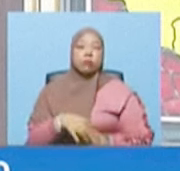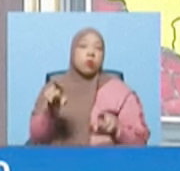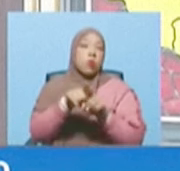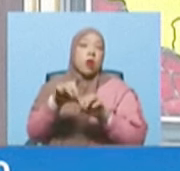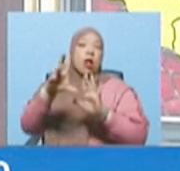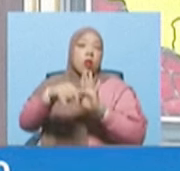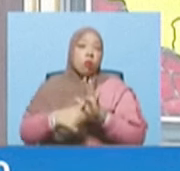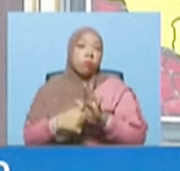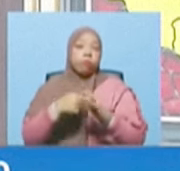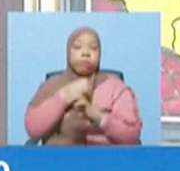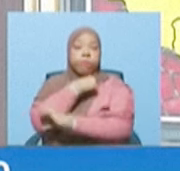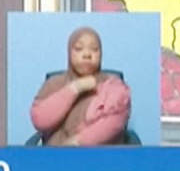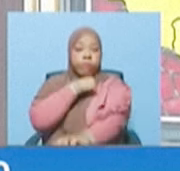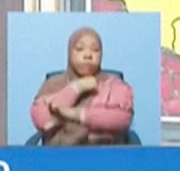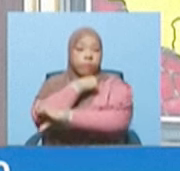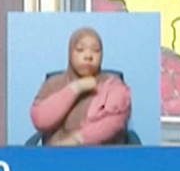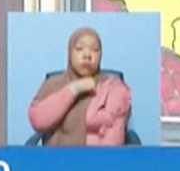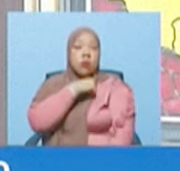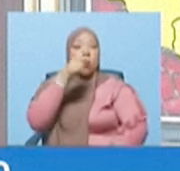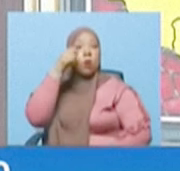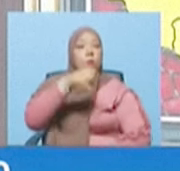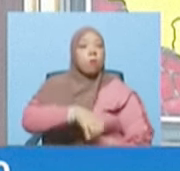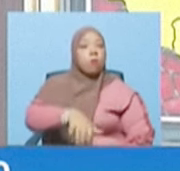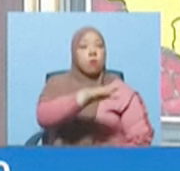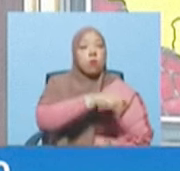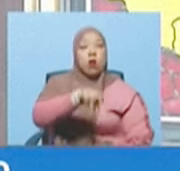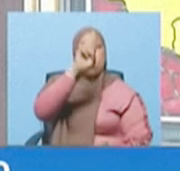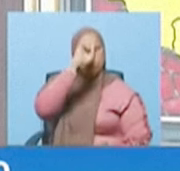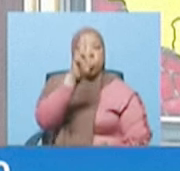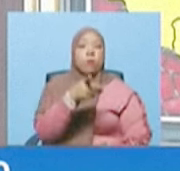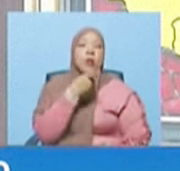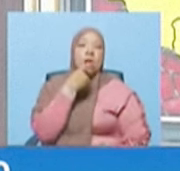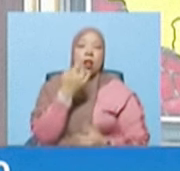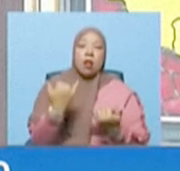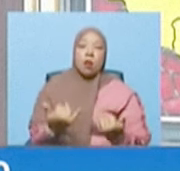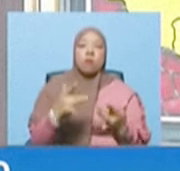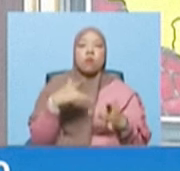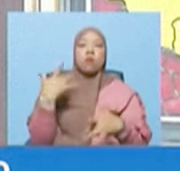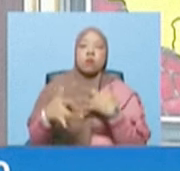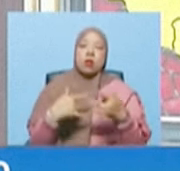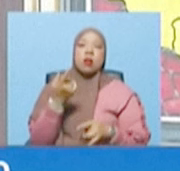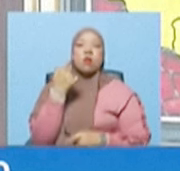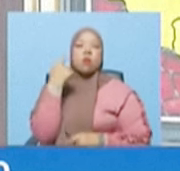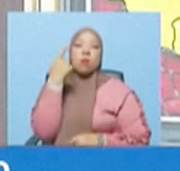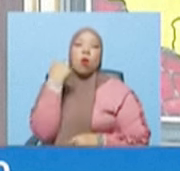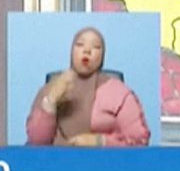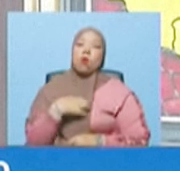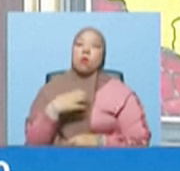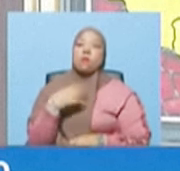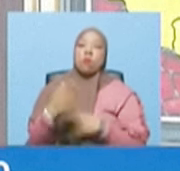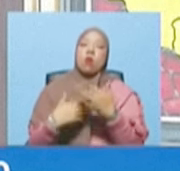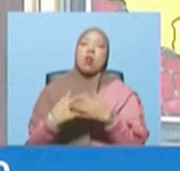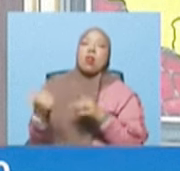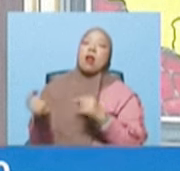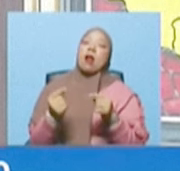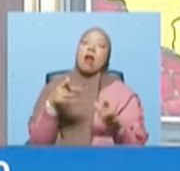ladrón el pueblo de dominicana le pasará su cuenta en su momento no me ponga carita de Yo no fui yo hablé